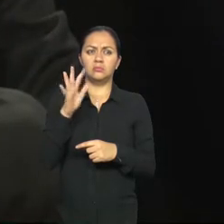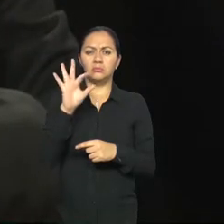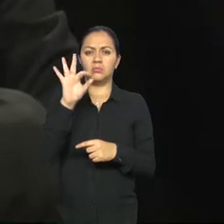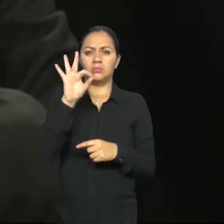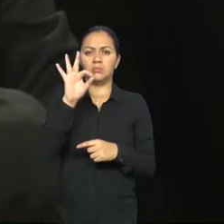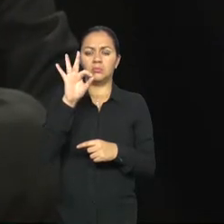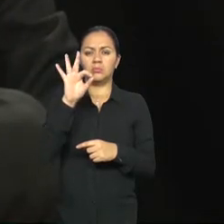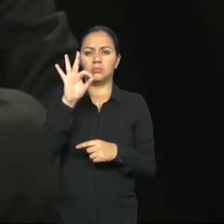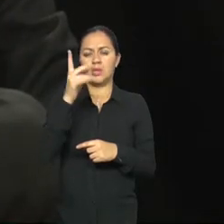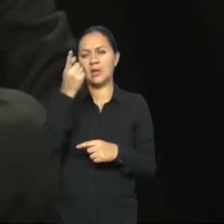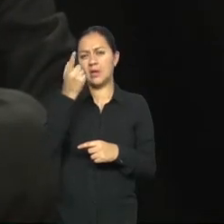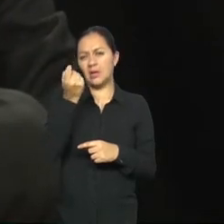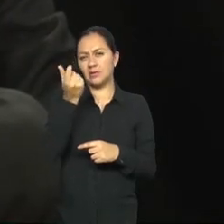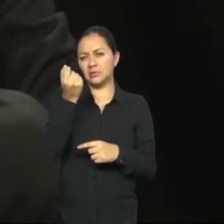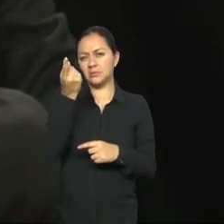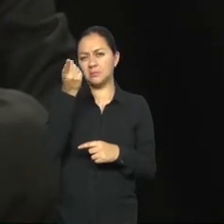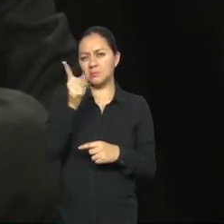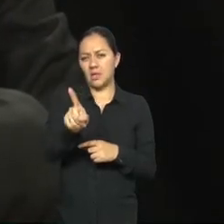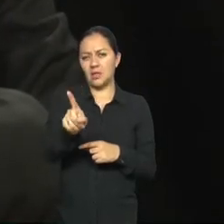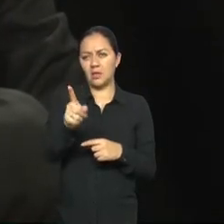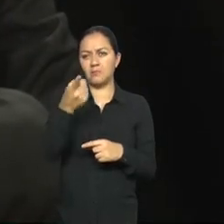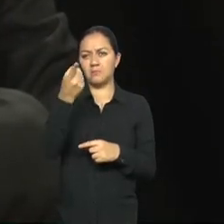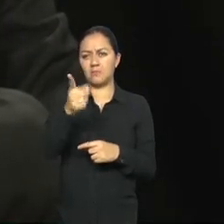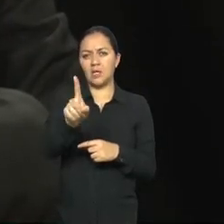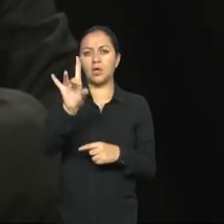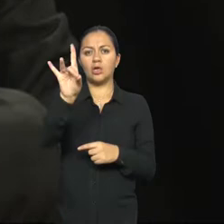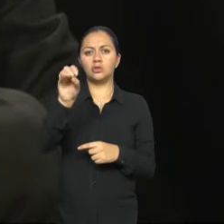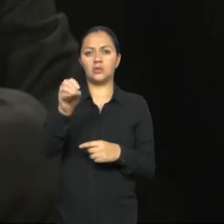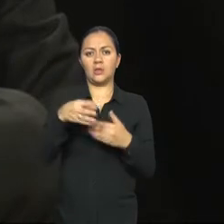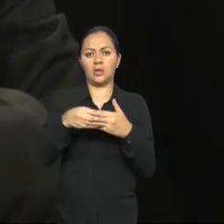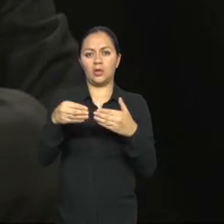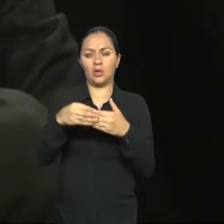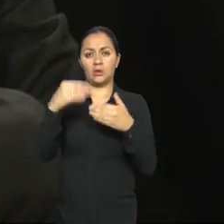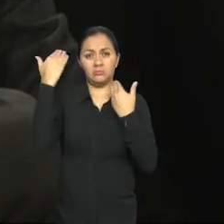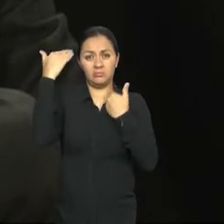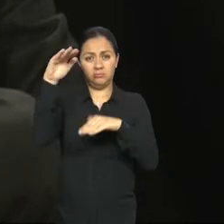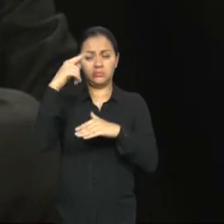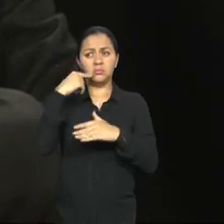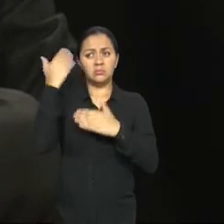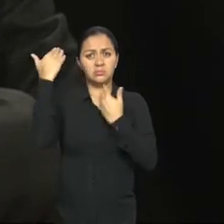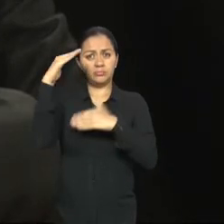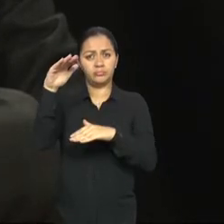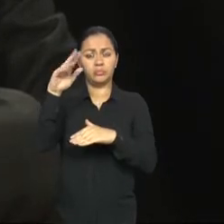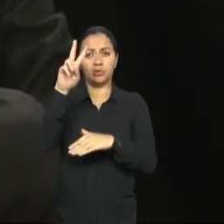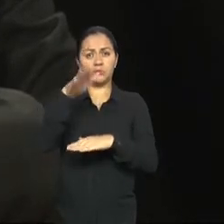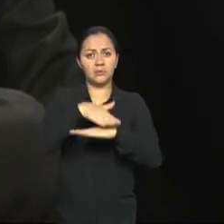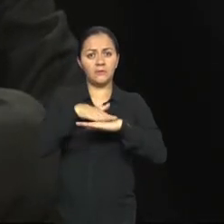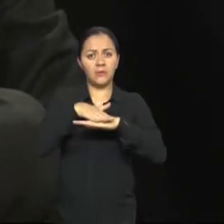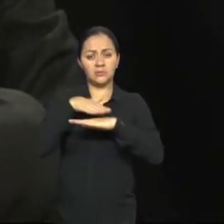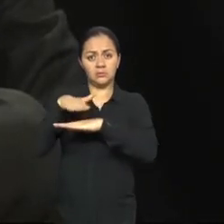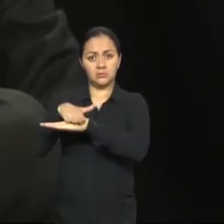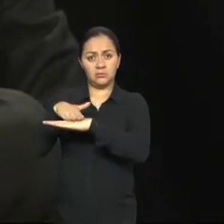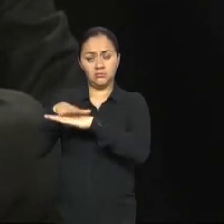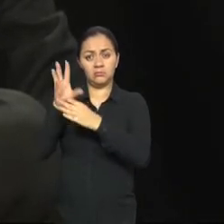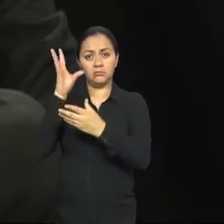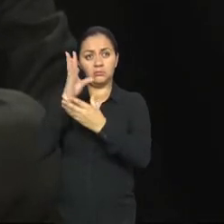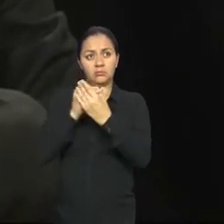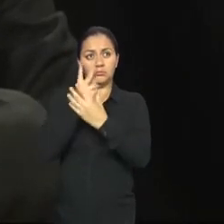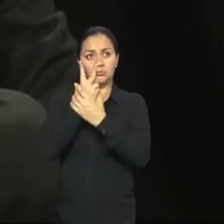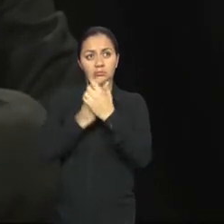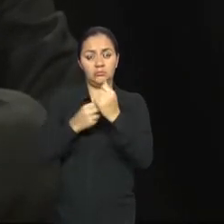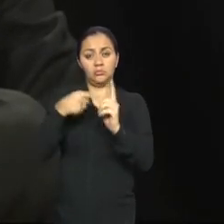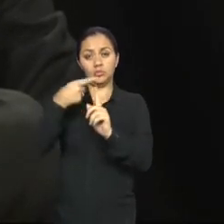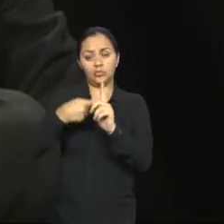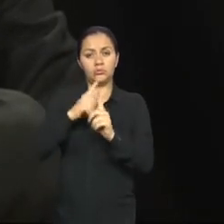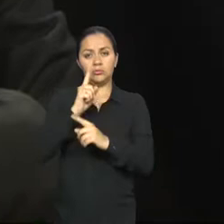900 y pico, casi mil y pico de dólares. Sí, 1,080 tal vez. No hay un máximo que es de los dos básicos unificados. O sea, yo puedo reclamar solo